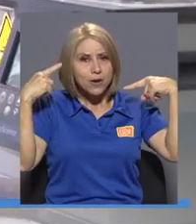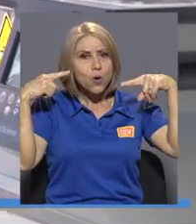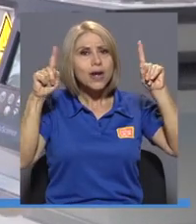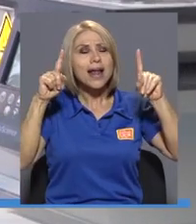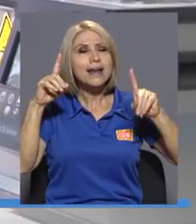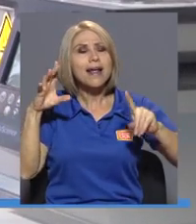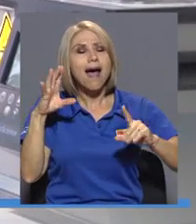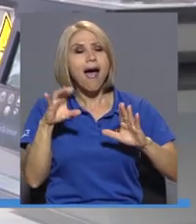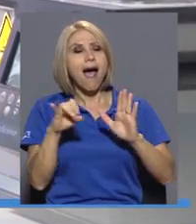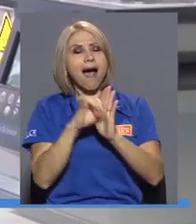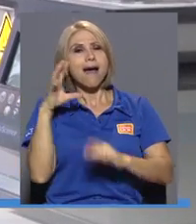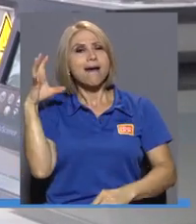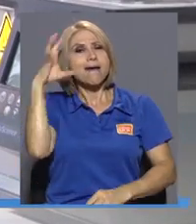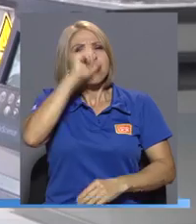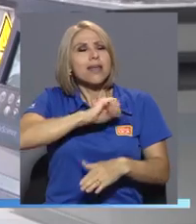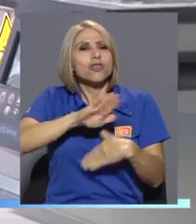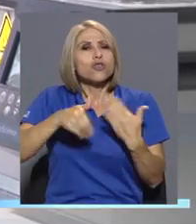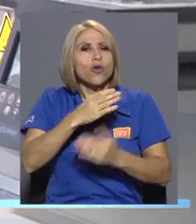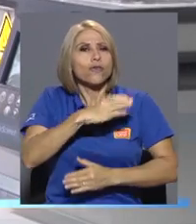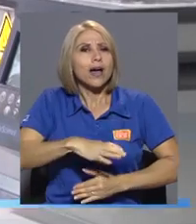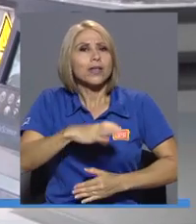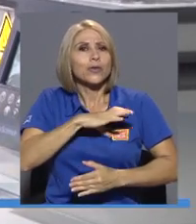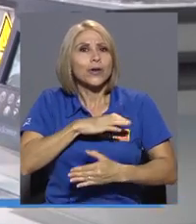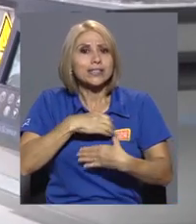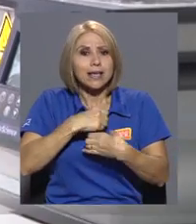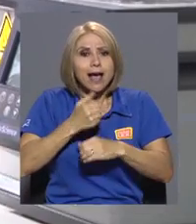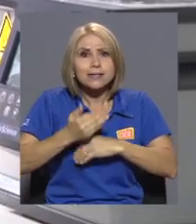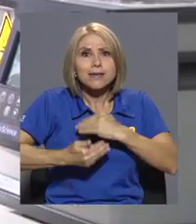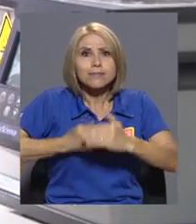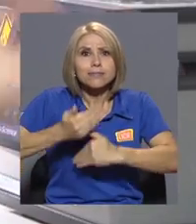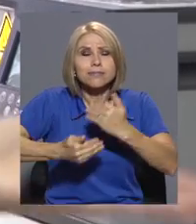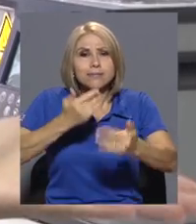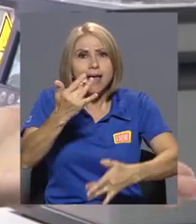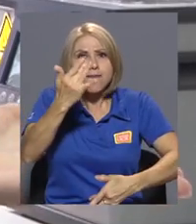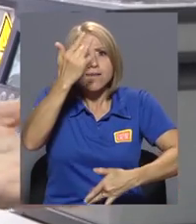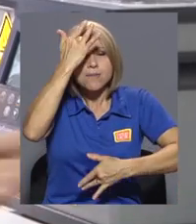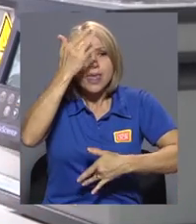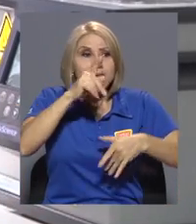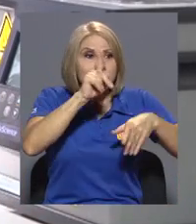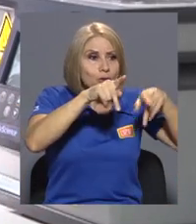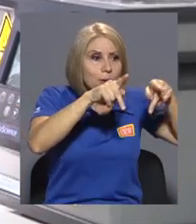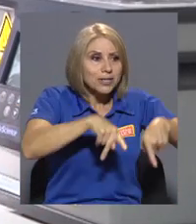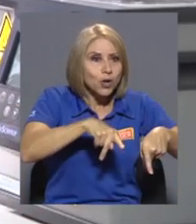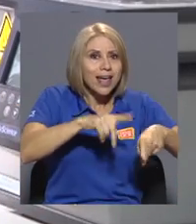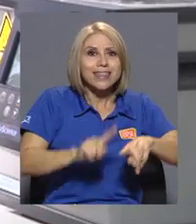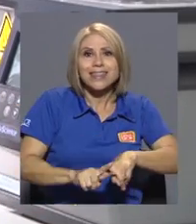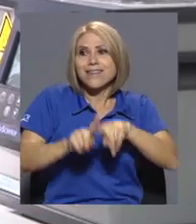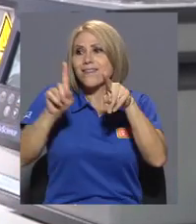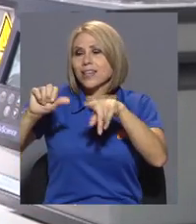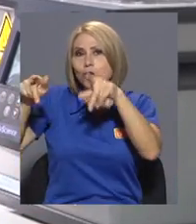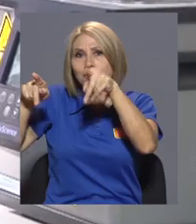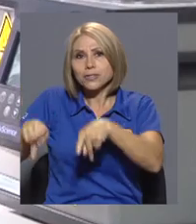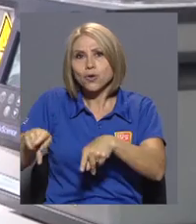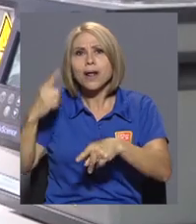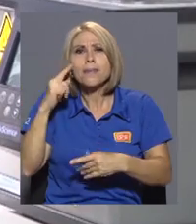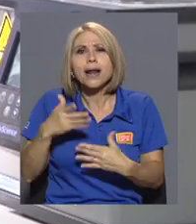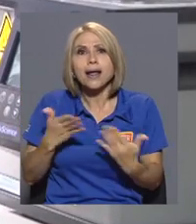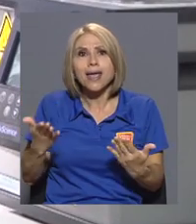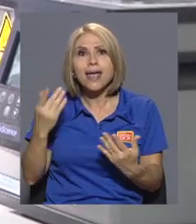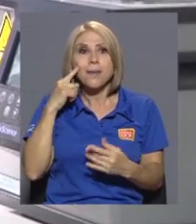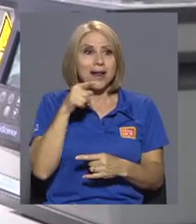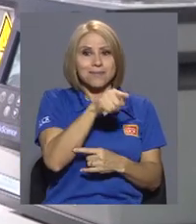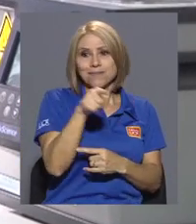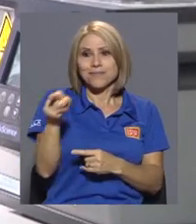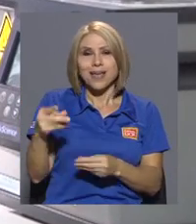todos aquellos factores que hacen que la enfermedad se desarrolle de una forma en una persona y no en otra. ¿Para qué? Para poder ofrecerles una